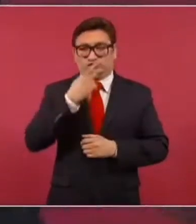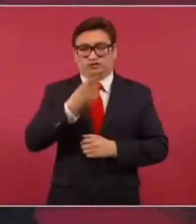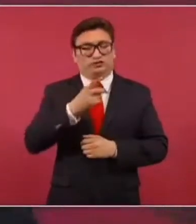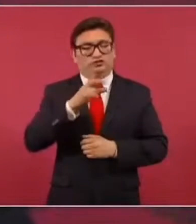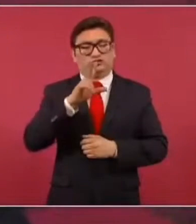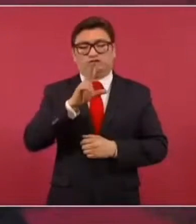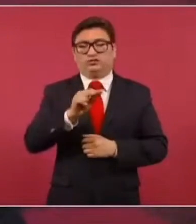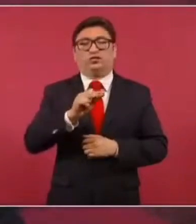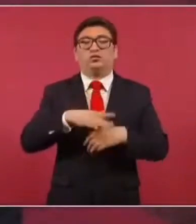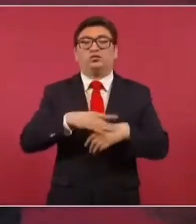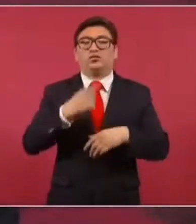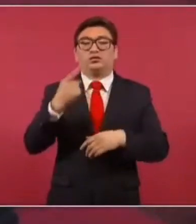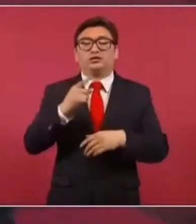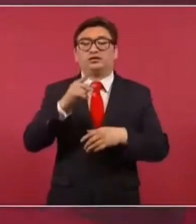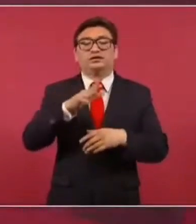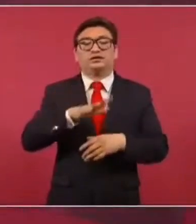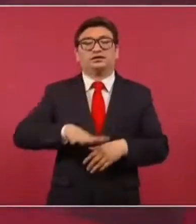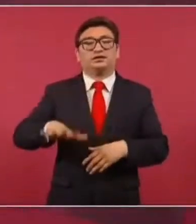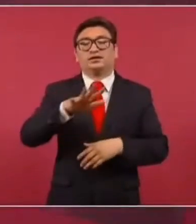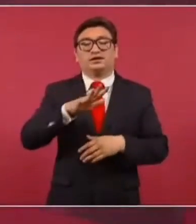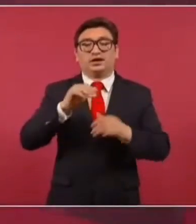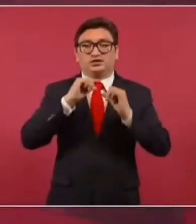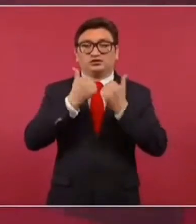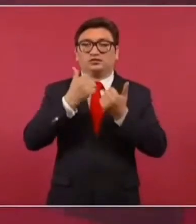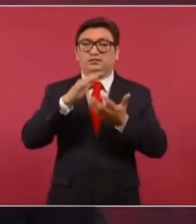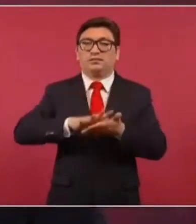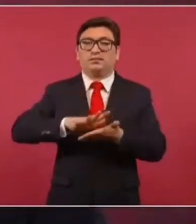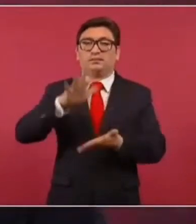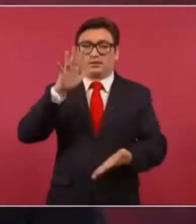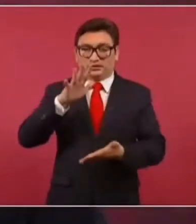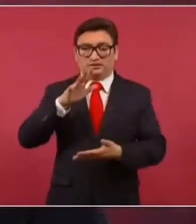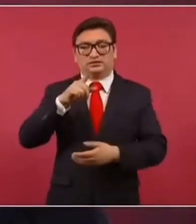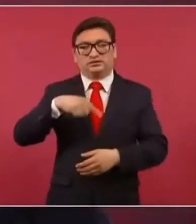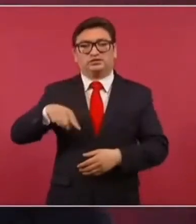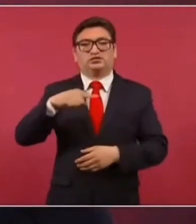la mayoría de esas organizaciones